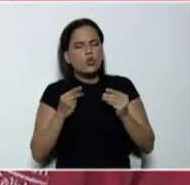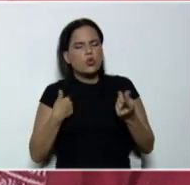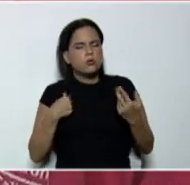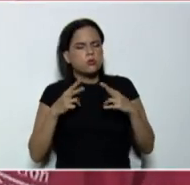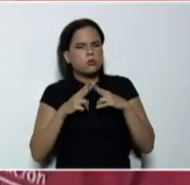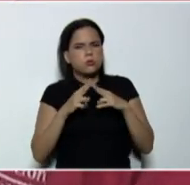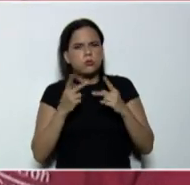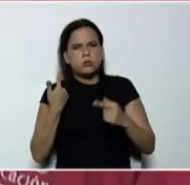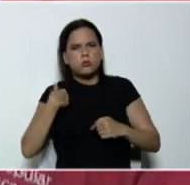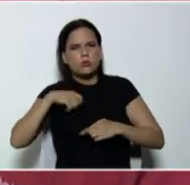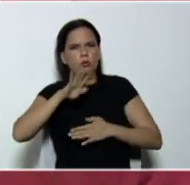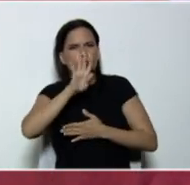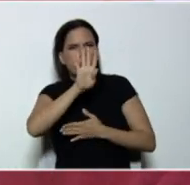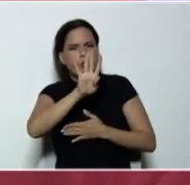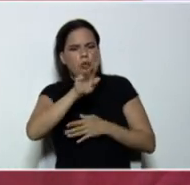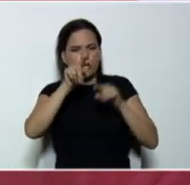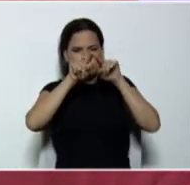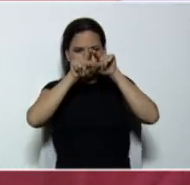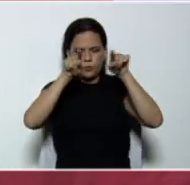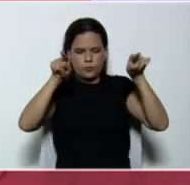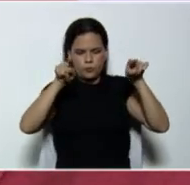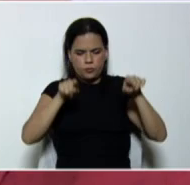tiene